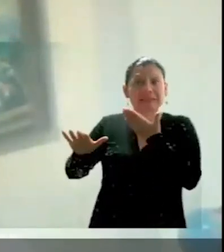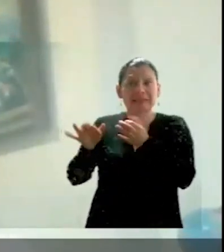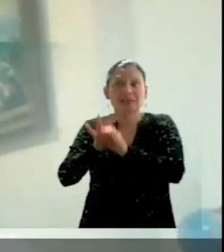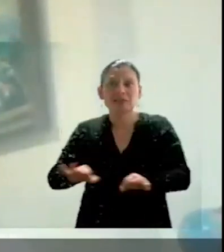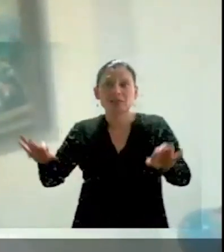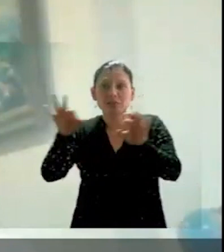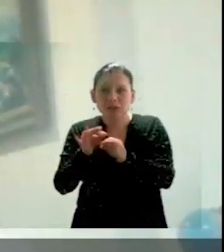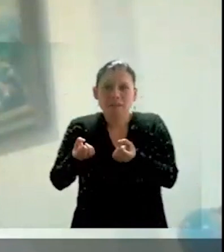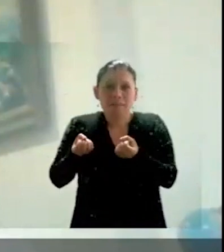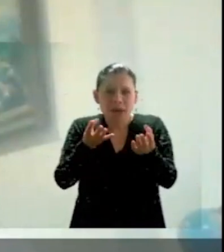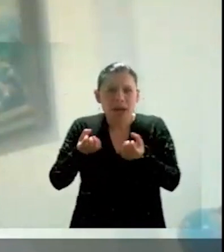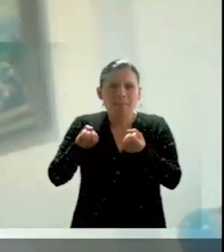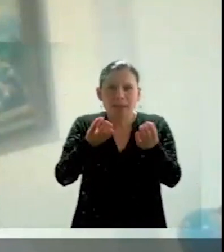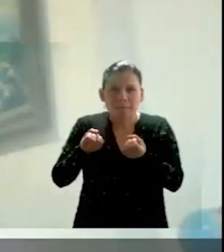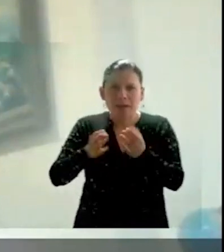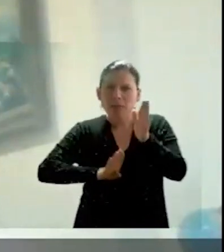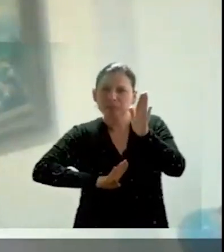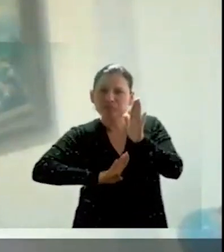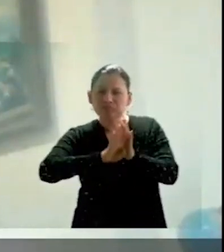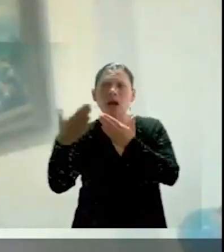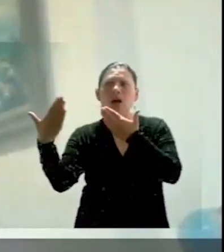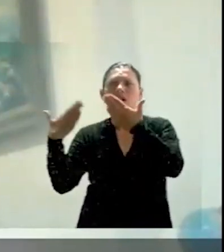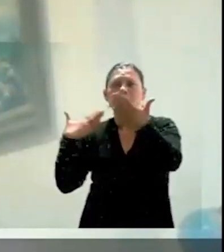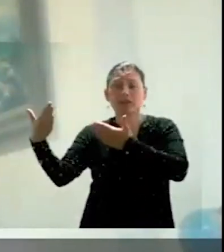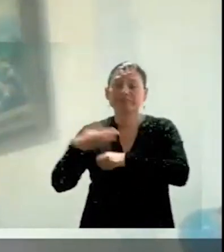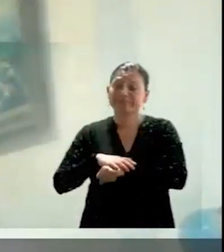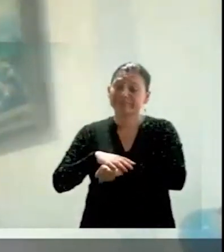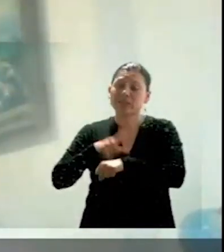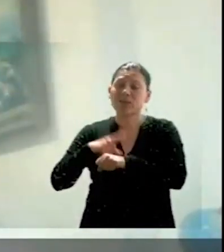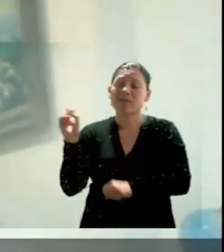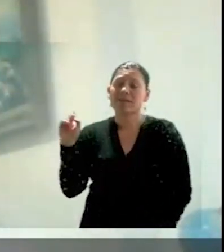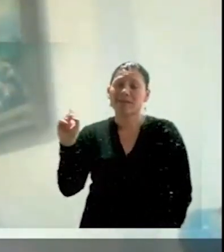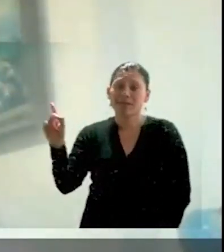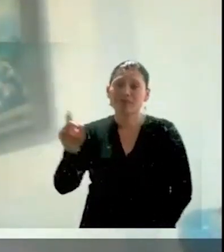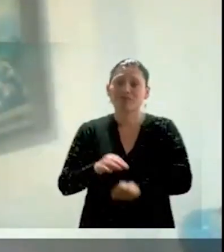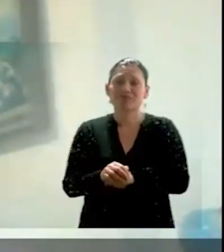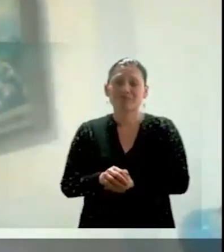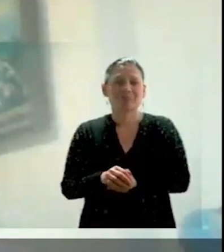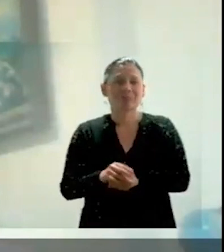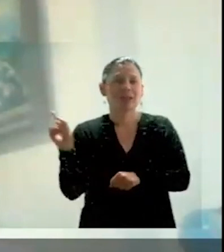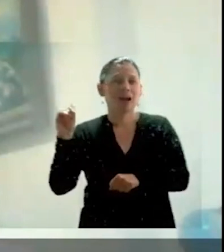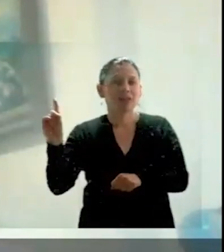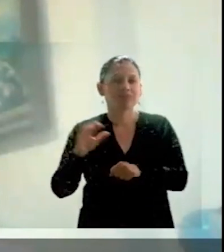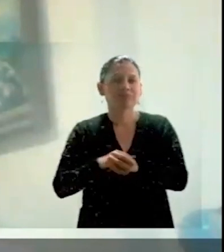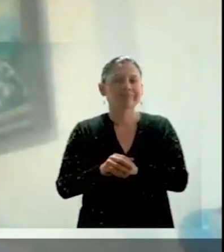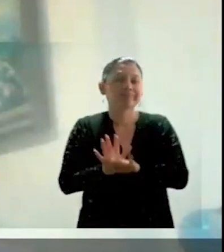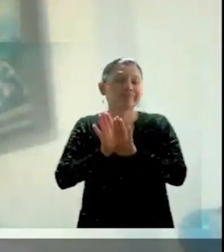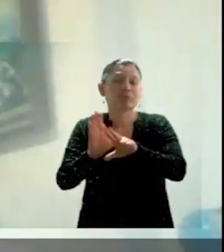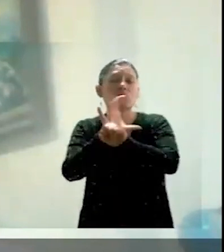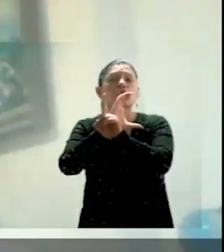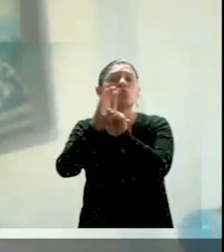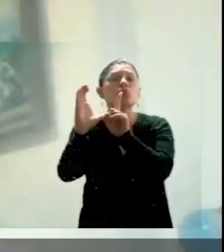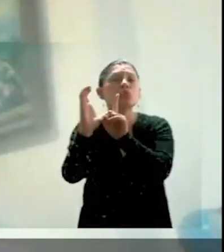de la confianza es un proceso de años, es un proceso de la cultura,